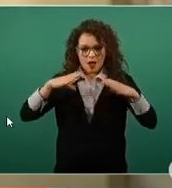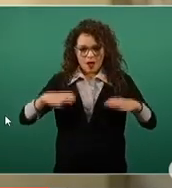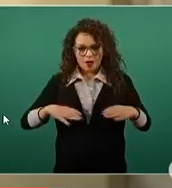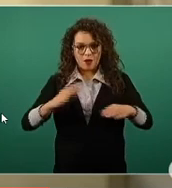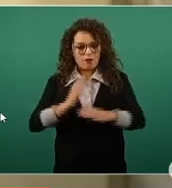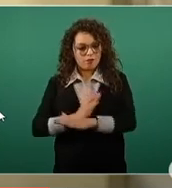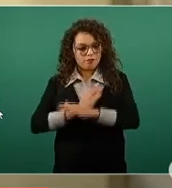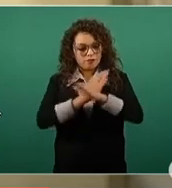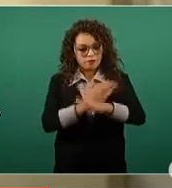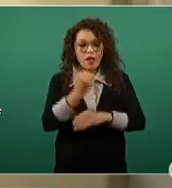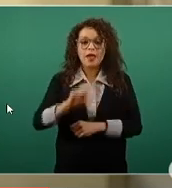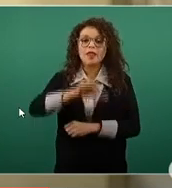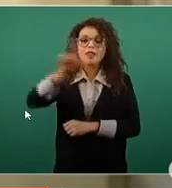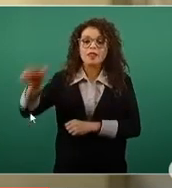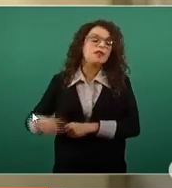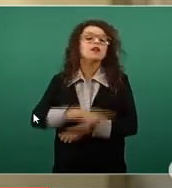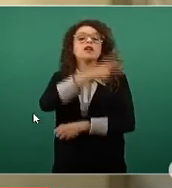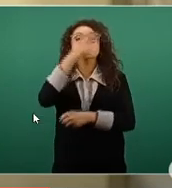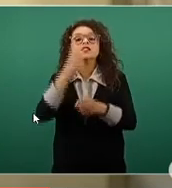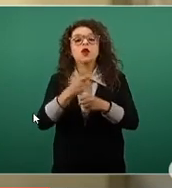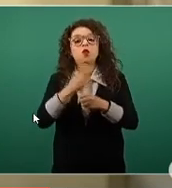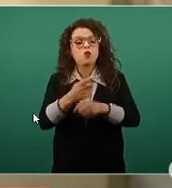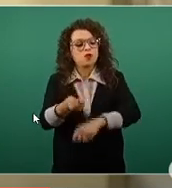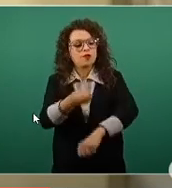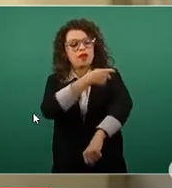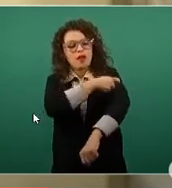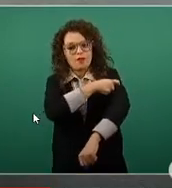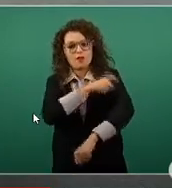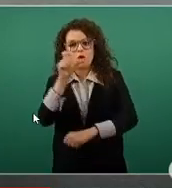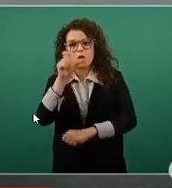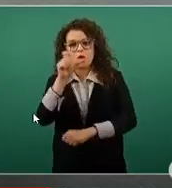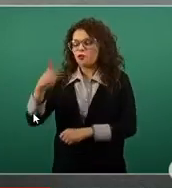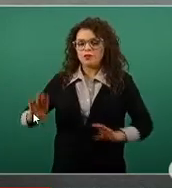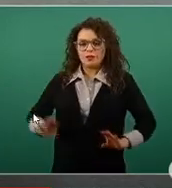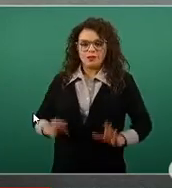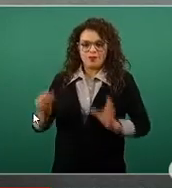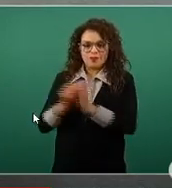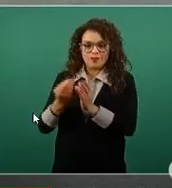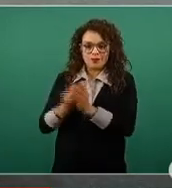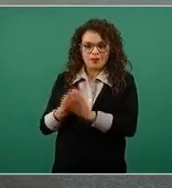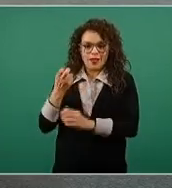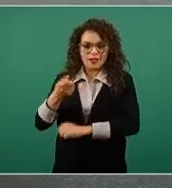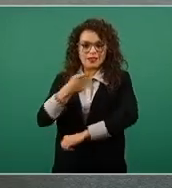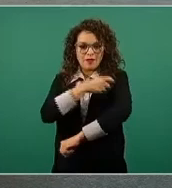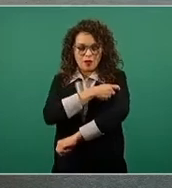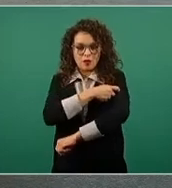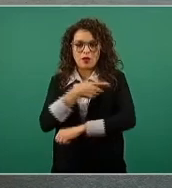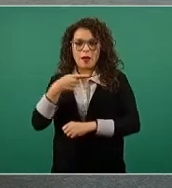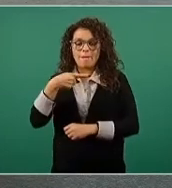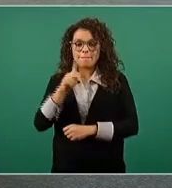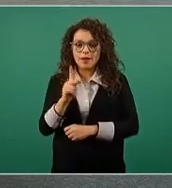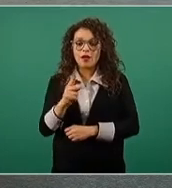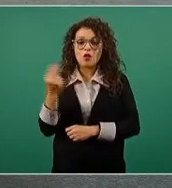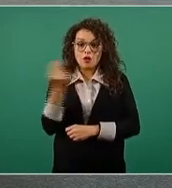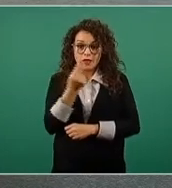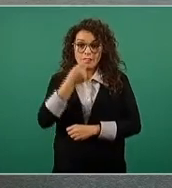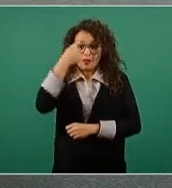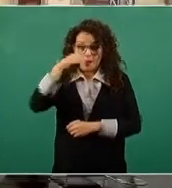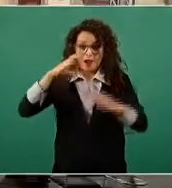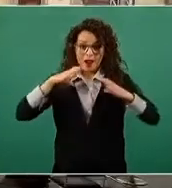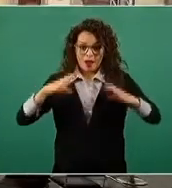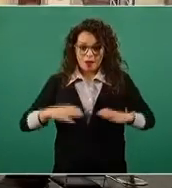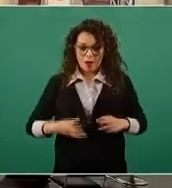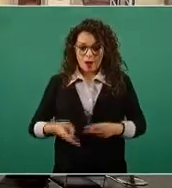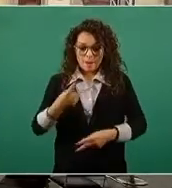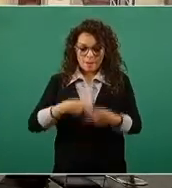dosis para las vacunas que lo requieren así, pues es necesario para que el cuerpo humano empiece a generar inmunidad. Pero